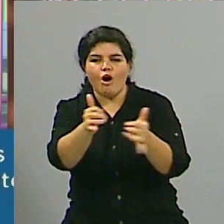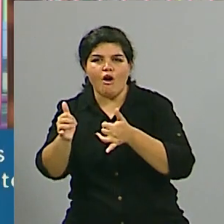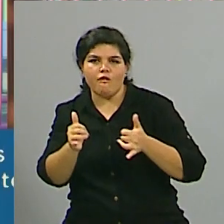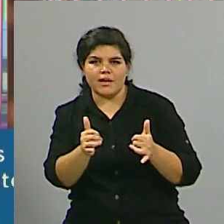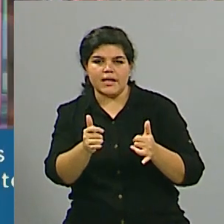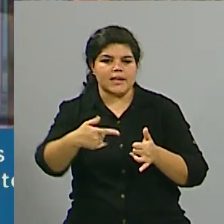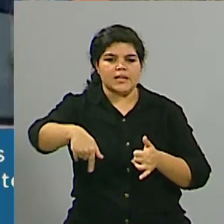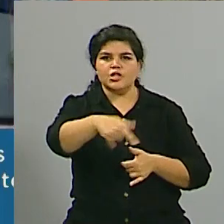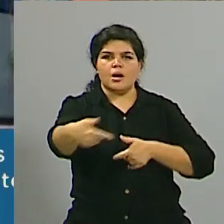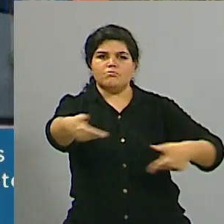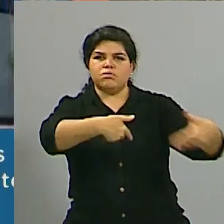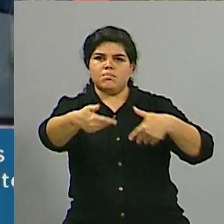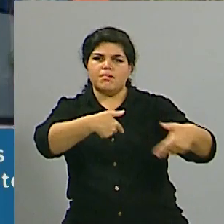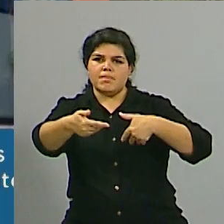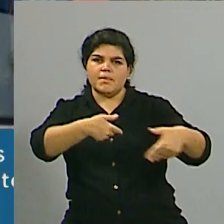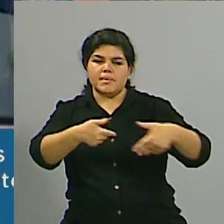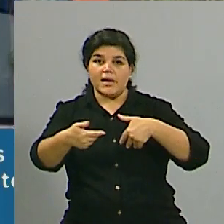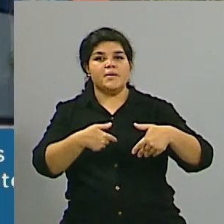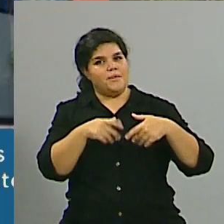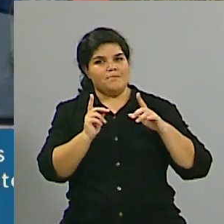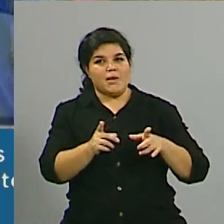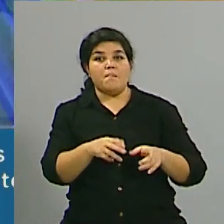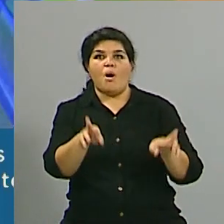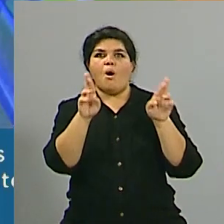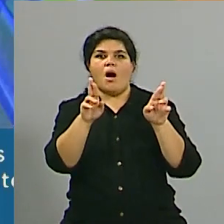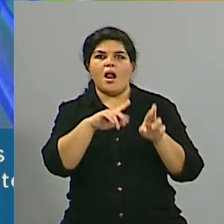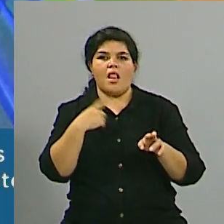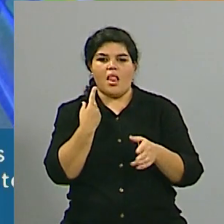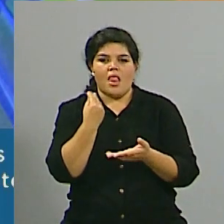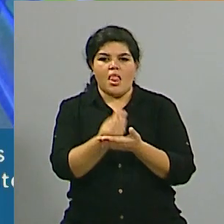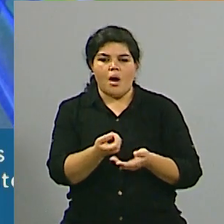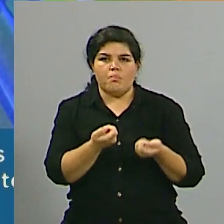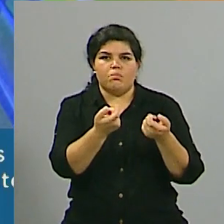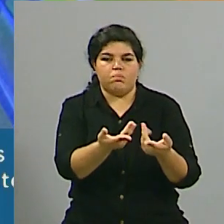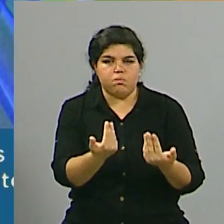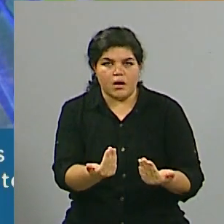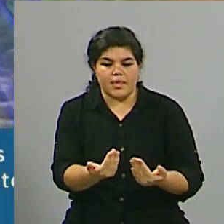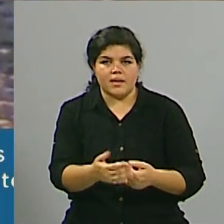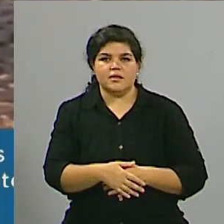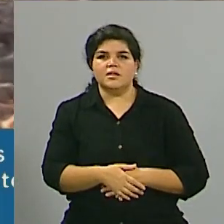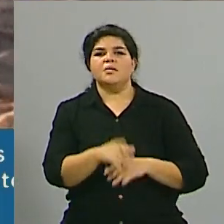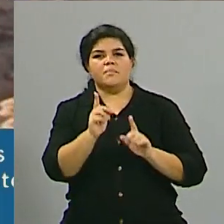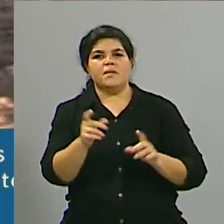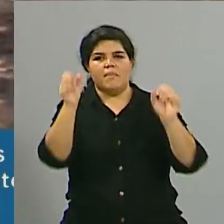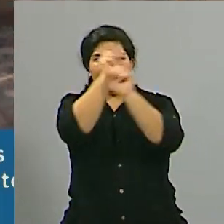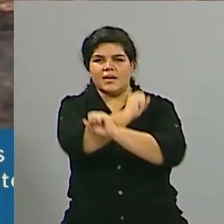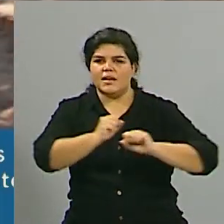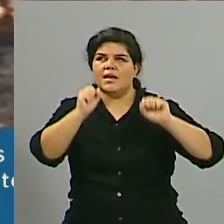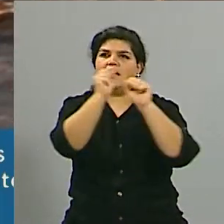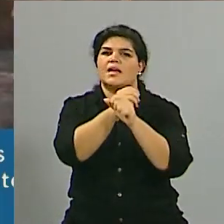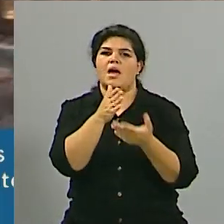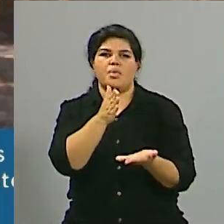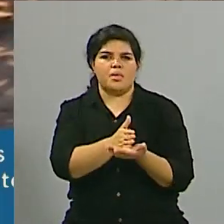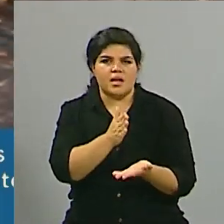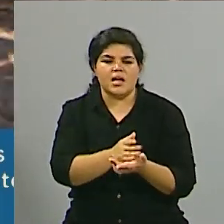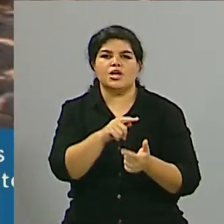viejas carreras que quizá hemos estudiado muchos, de las ingenierías, el derecho, ¿no? Y la que está reclamando el mercado hoy,